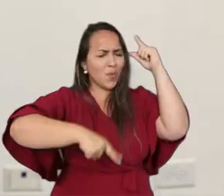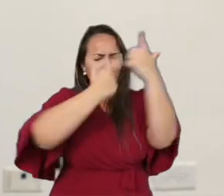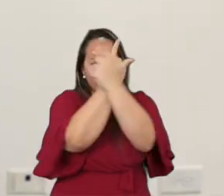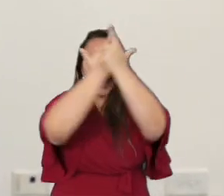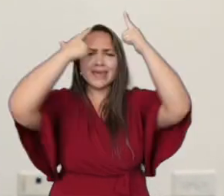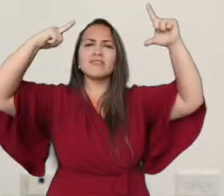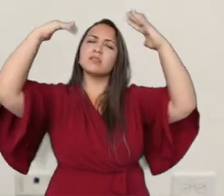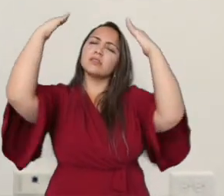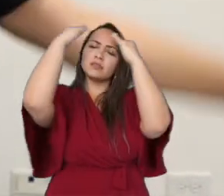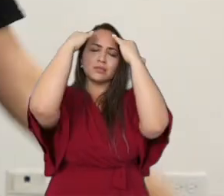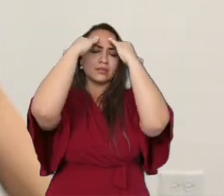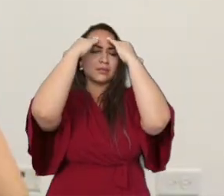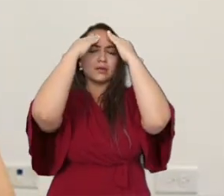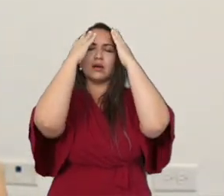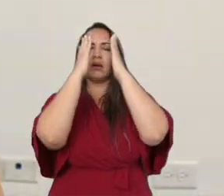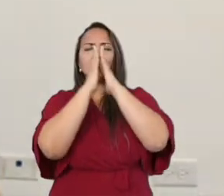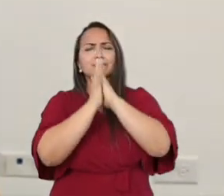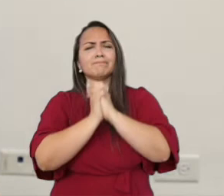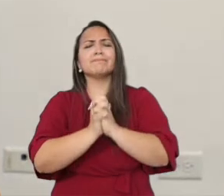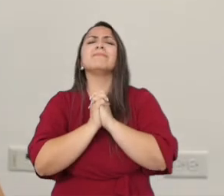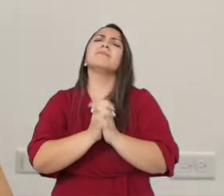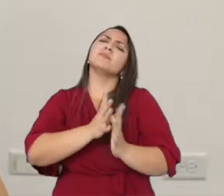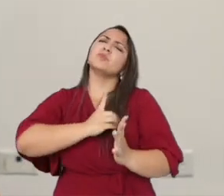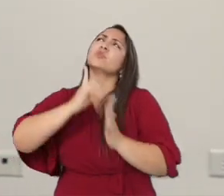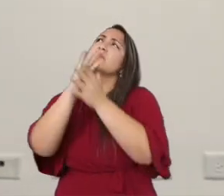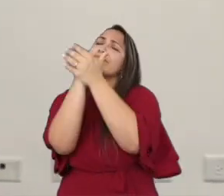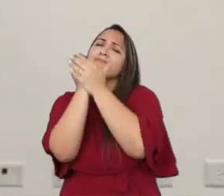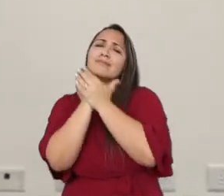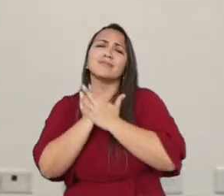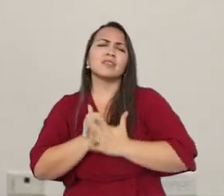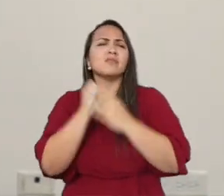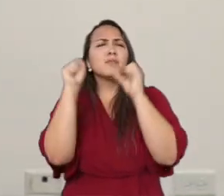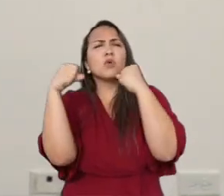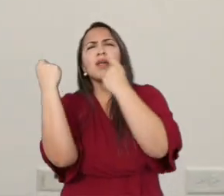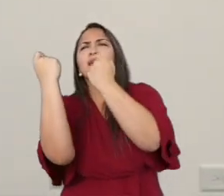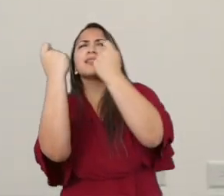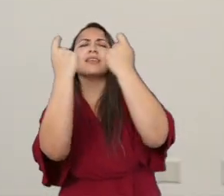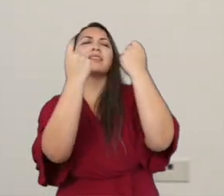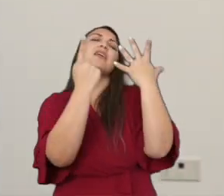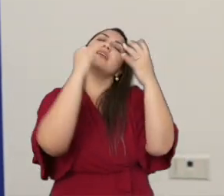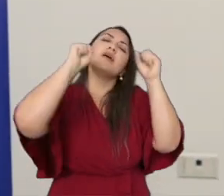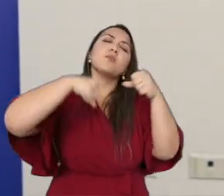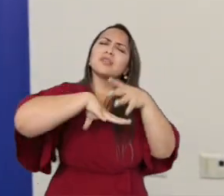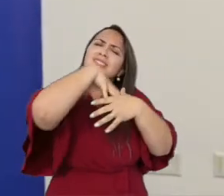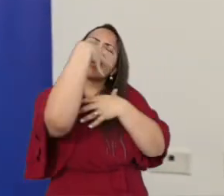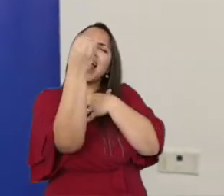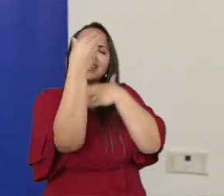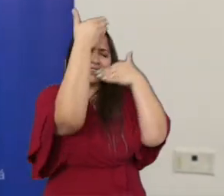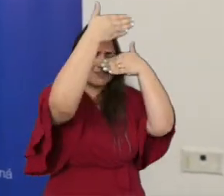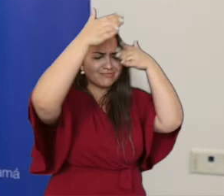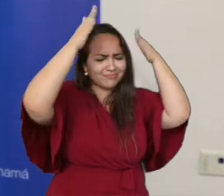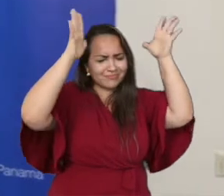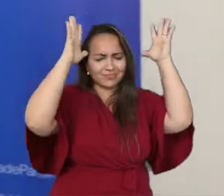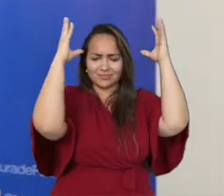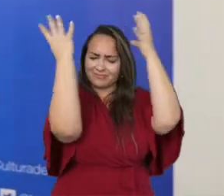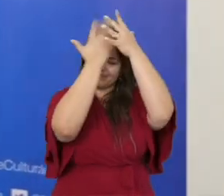tener libertad. Oh, señor, por favor, ayúdame a entenderlas, a salir de esas